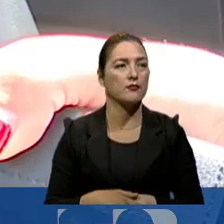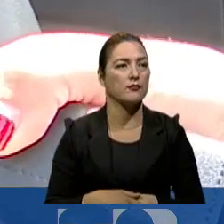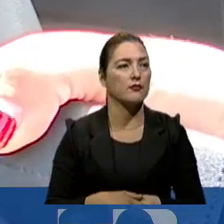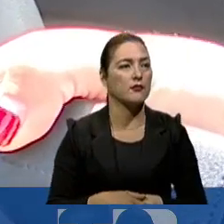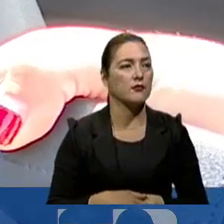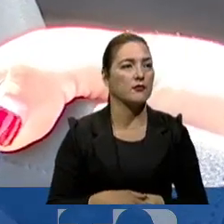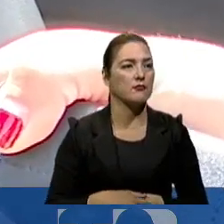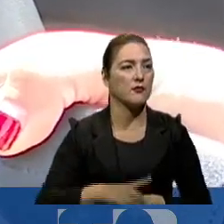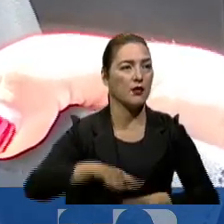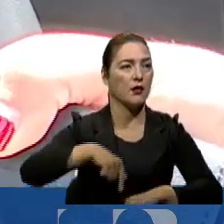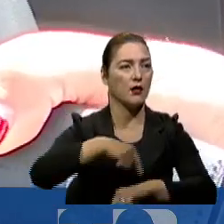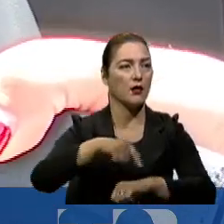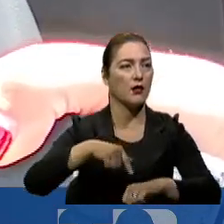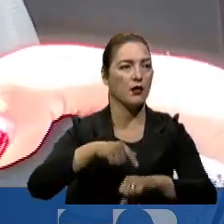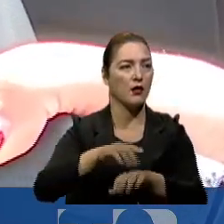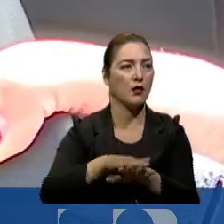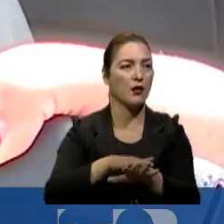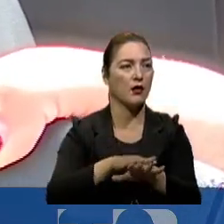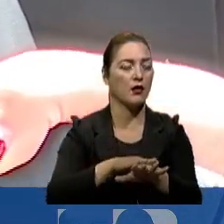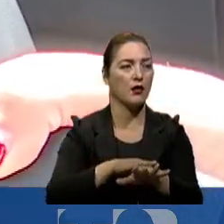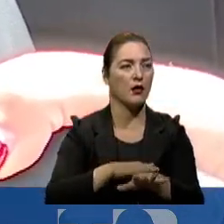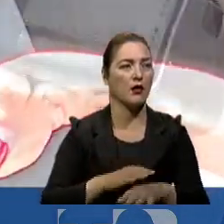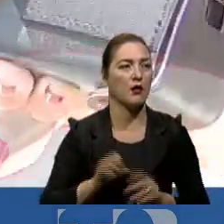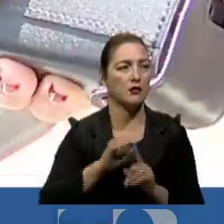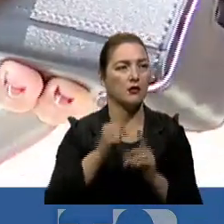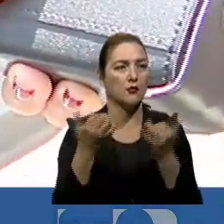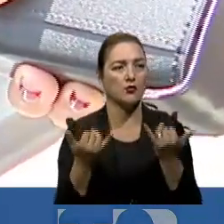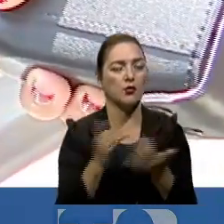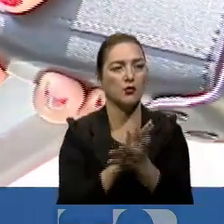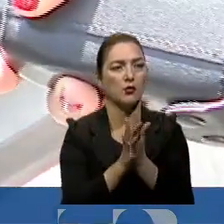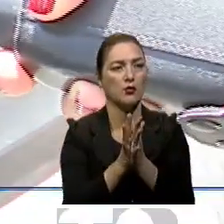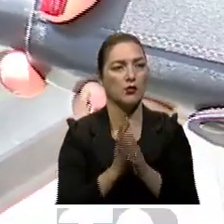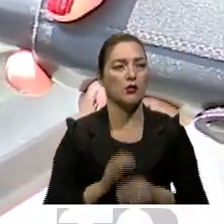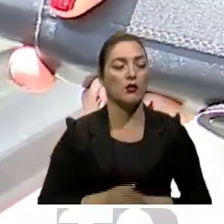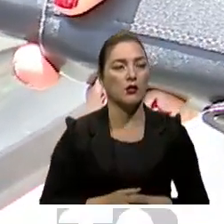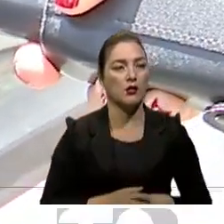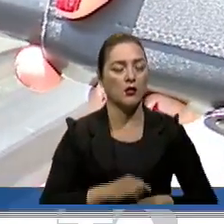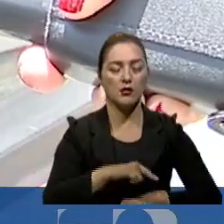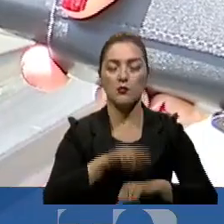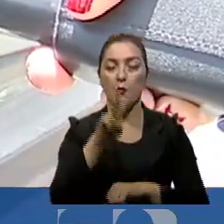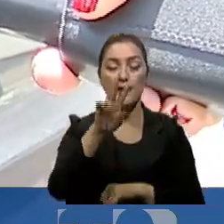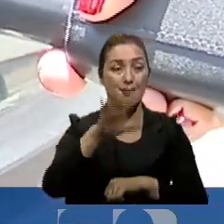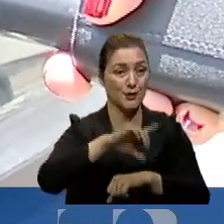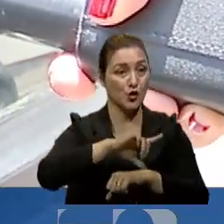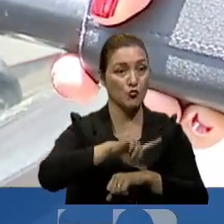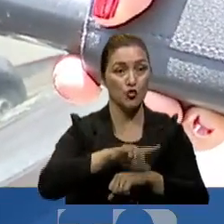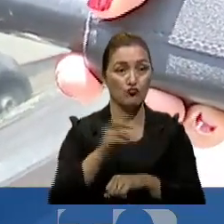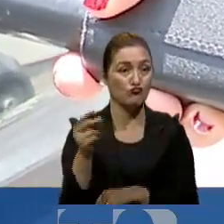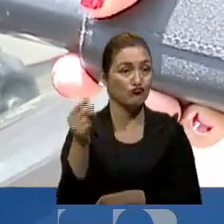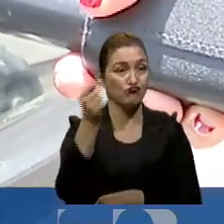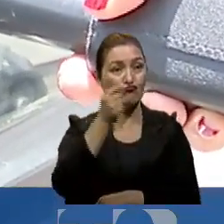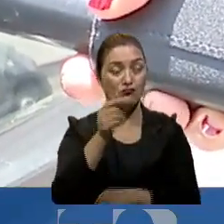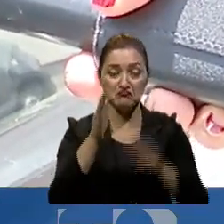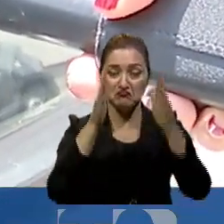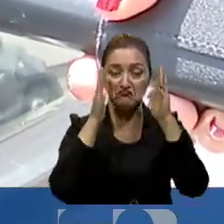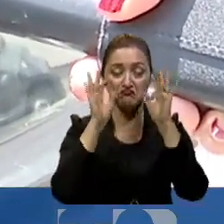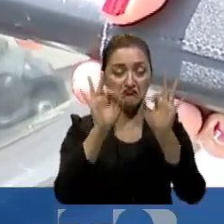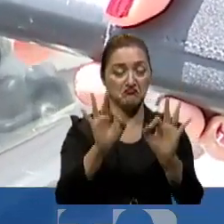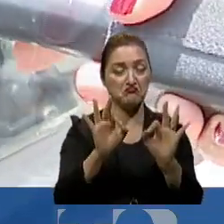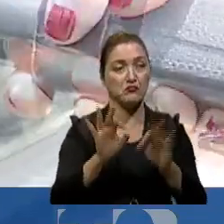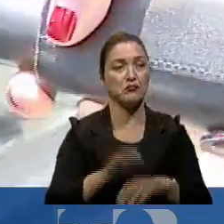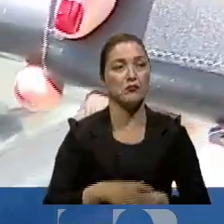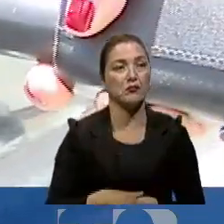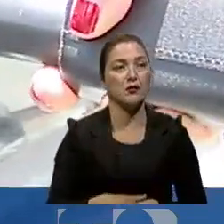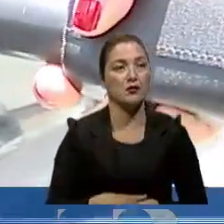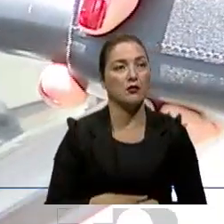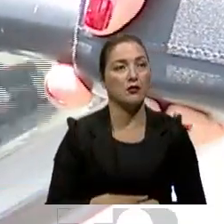estaban demorándose, que no estaba en el sistema actualizado. Me demoré 25 minutos. Súper ágil, súper buena atención, muy buena